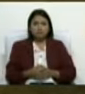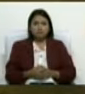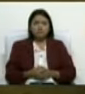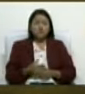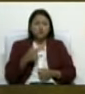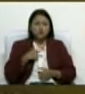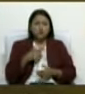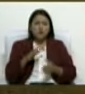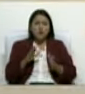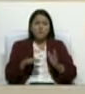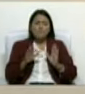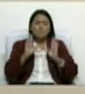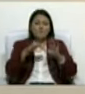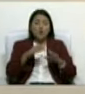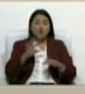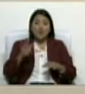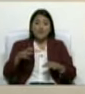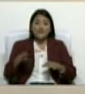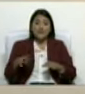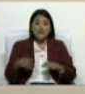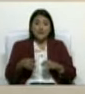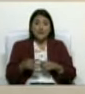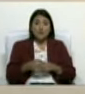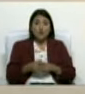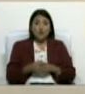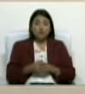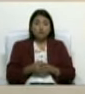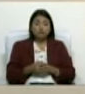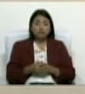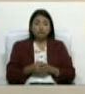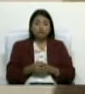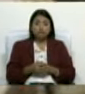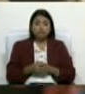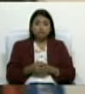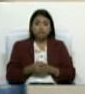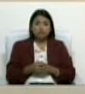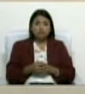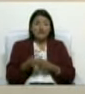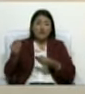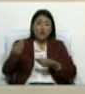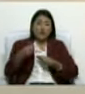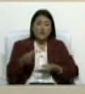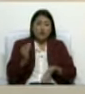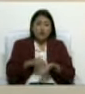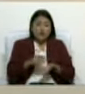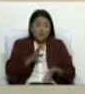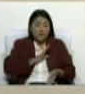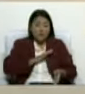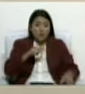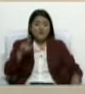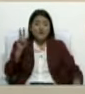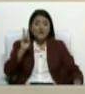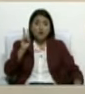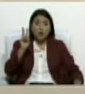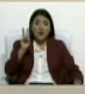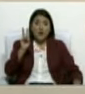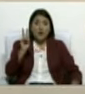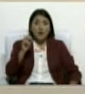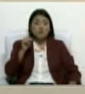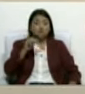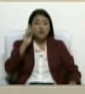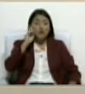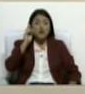pues el hecho de que el territorio sea devuelto a nuestra nación, porque sí, de verdad que es parte de nosotros.